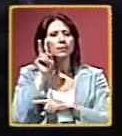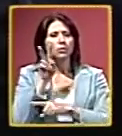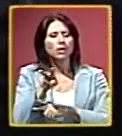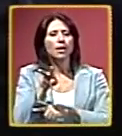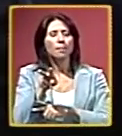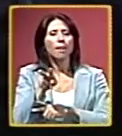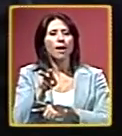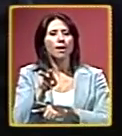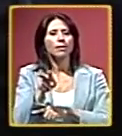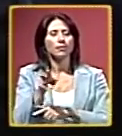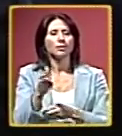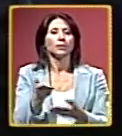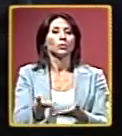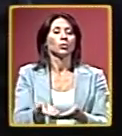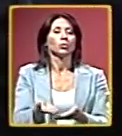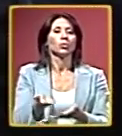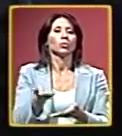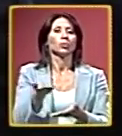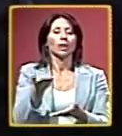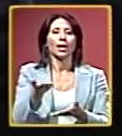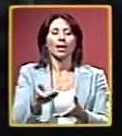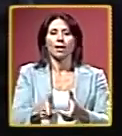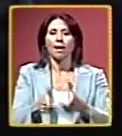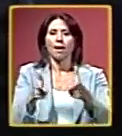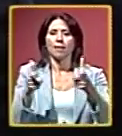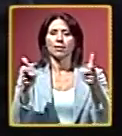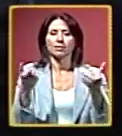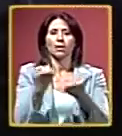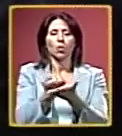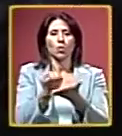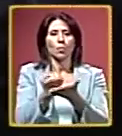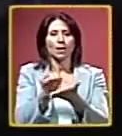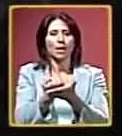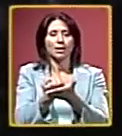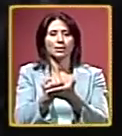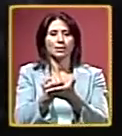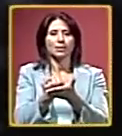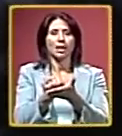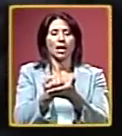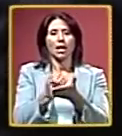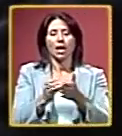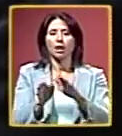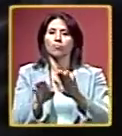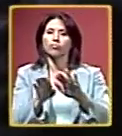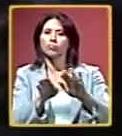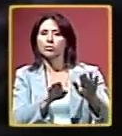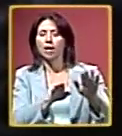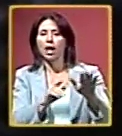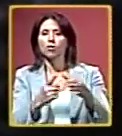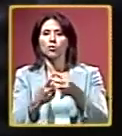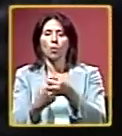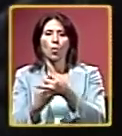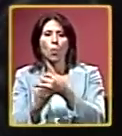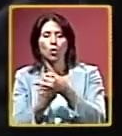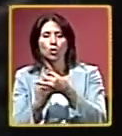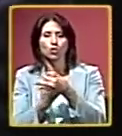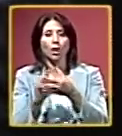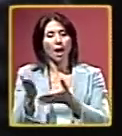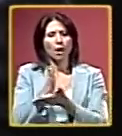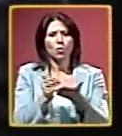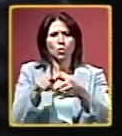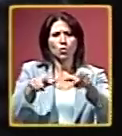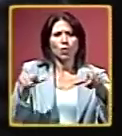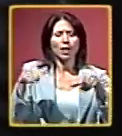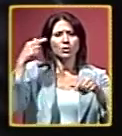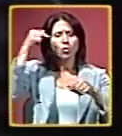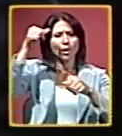presencia de grandes economías de escala y una tendencia a los monopolios. En algunos lugares, todavía recuerdo haber visto